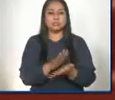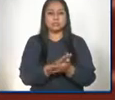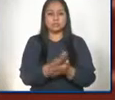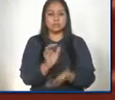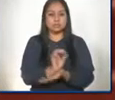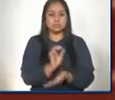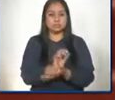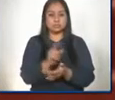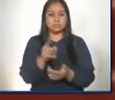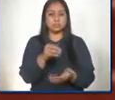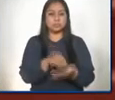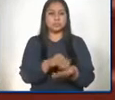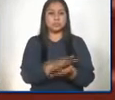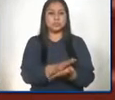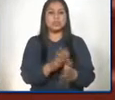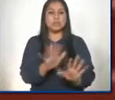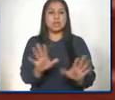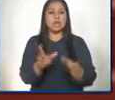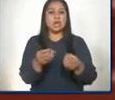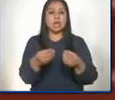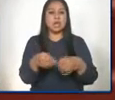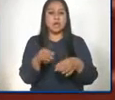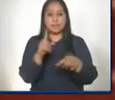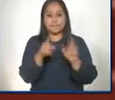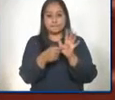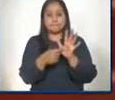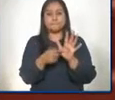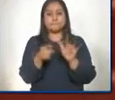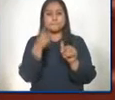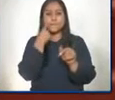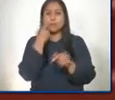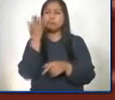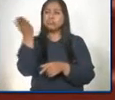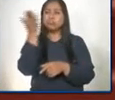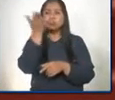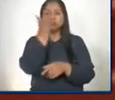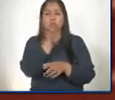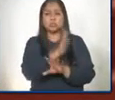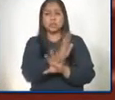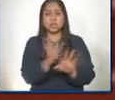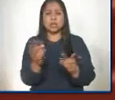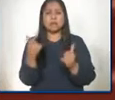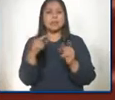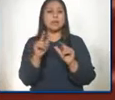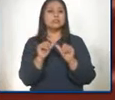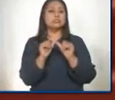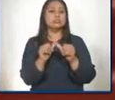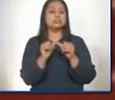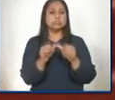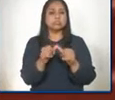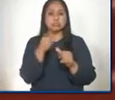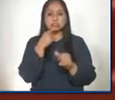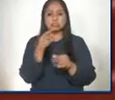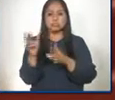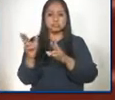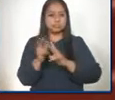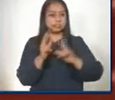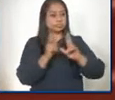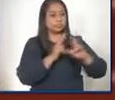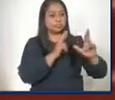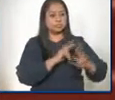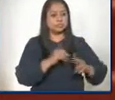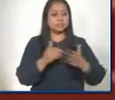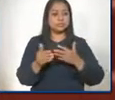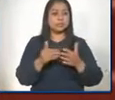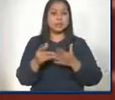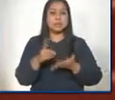pueda concretarse para poderles transmitir oportunamente. Pero sí hemos estado haciendo gestiones para continuar recibiendo, ya sea